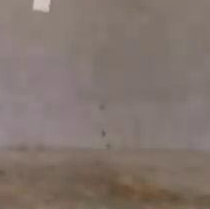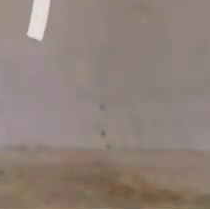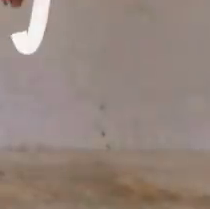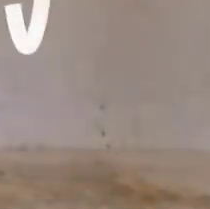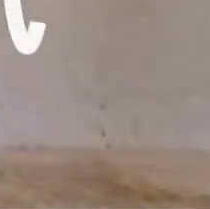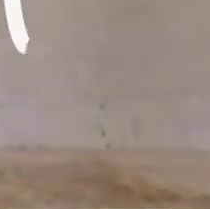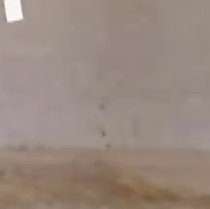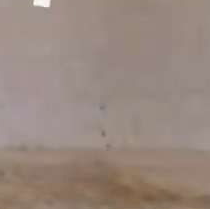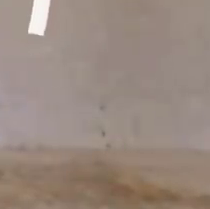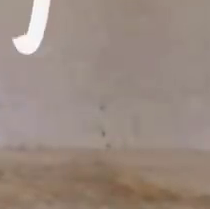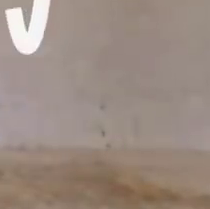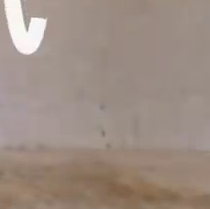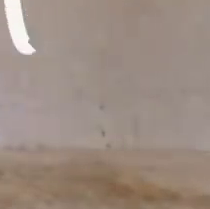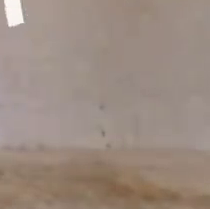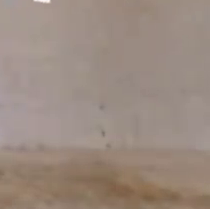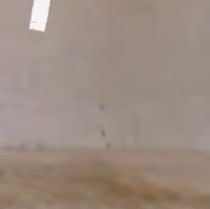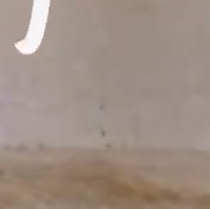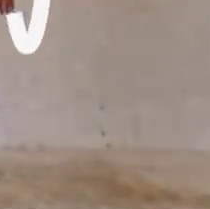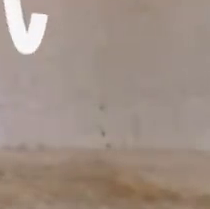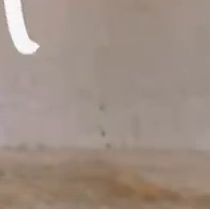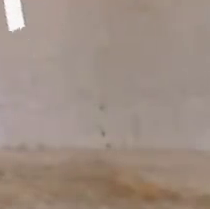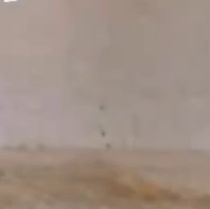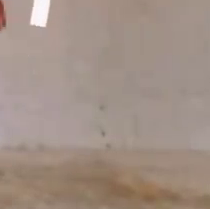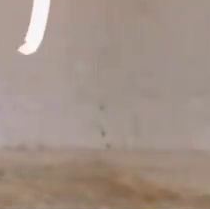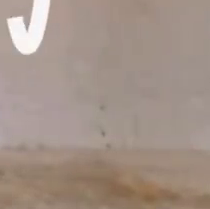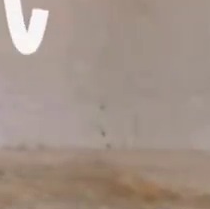Movemos los brazos hacia adelante.